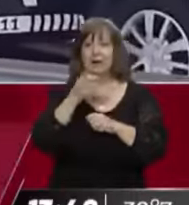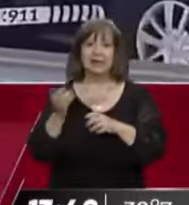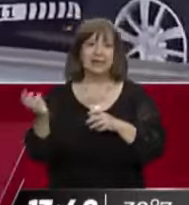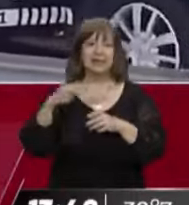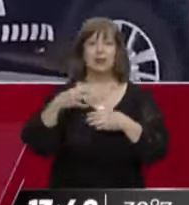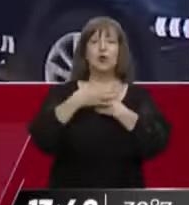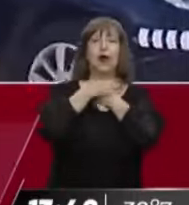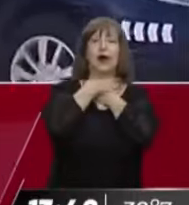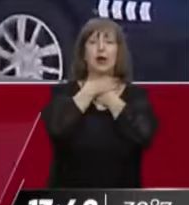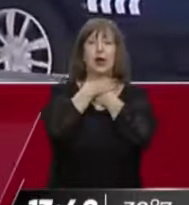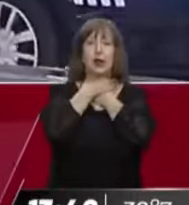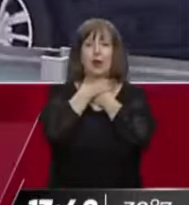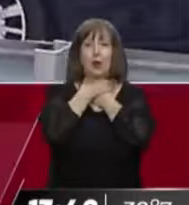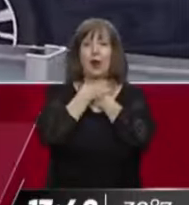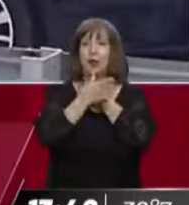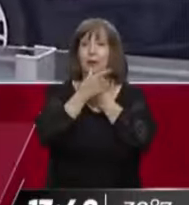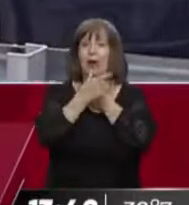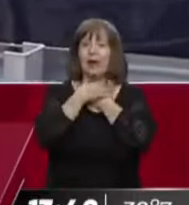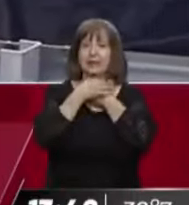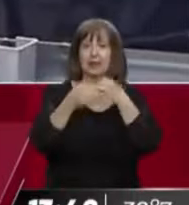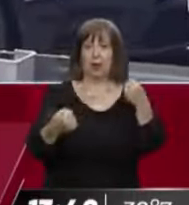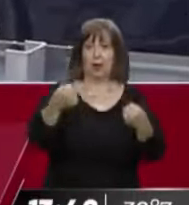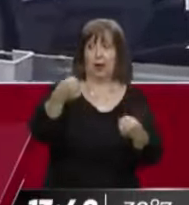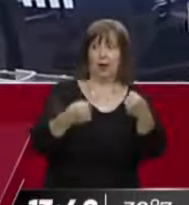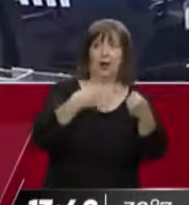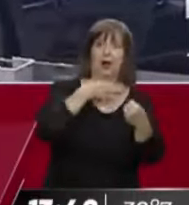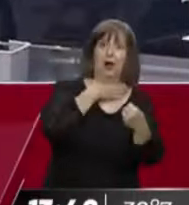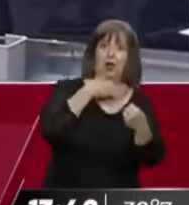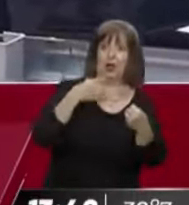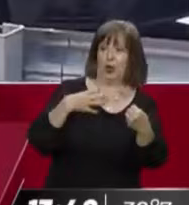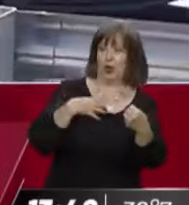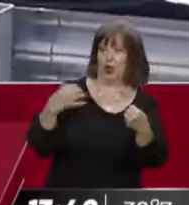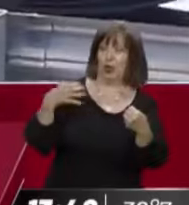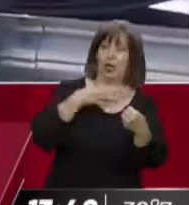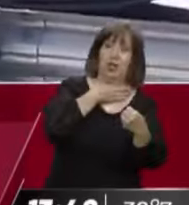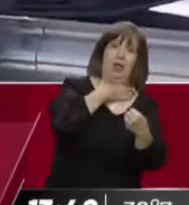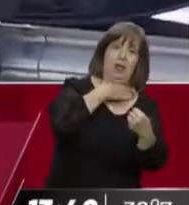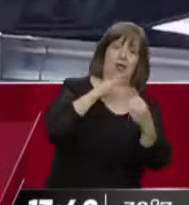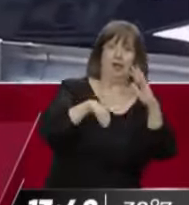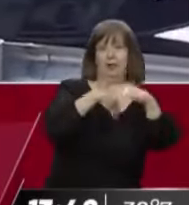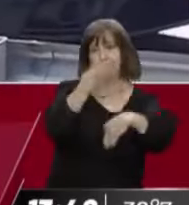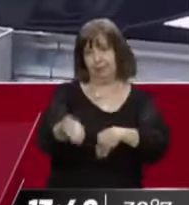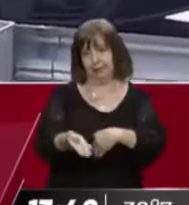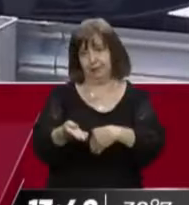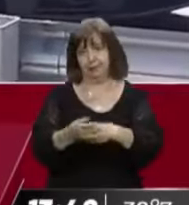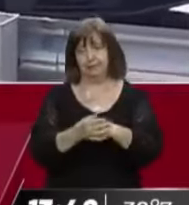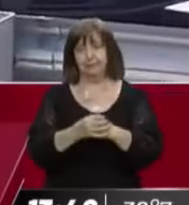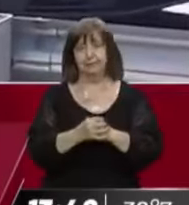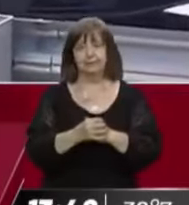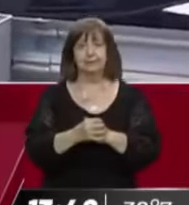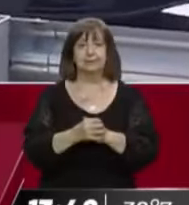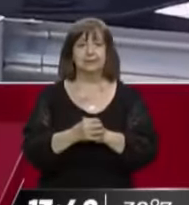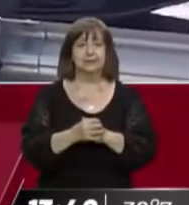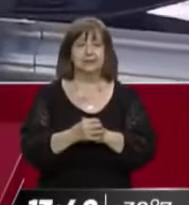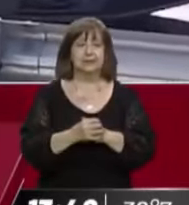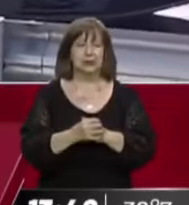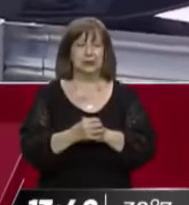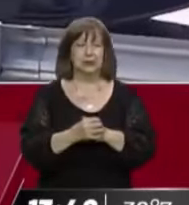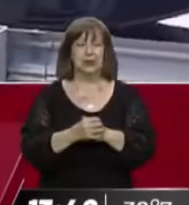y ahí es donde se produce el salto. Muchas gracias. No, de nada. Tremenda la situación, una persona, Pablo, que pudo ver lo que estaba sucediendo, sí,